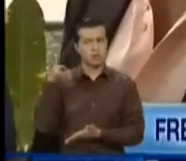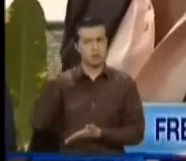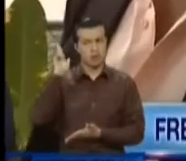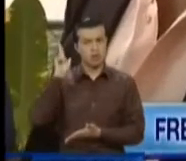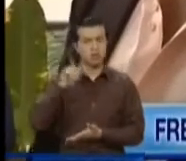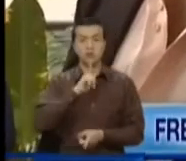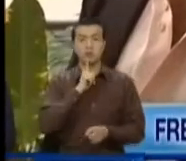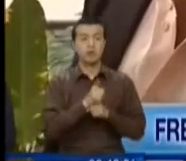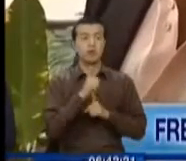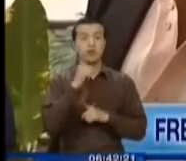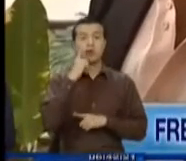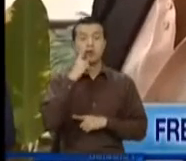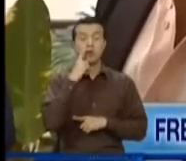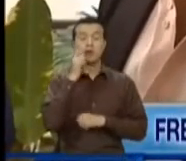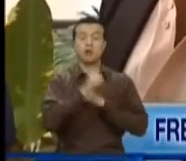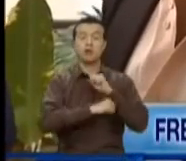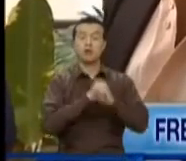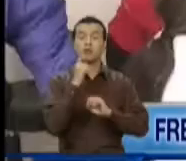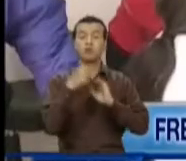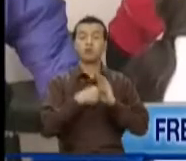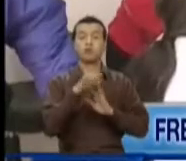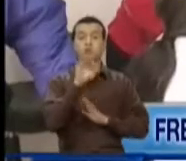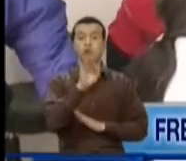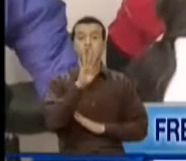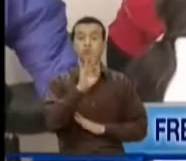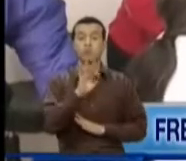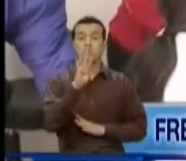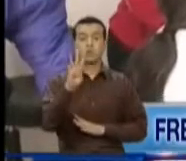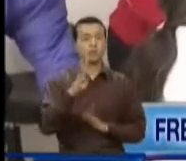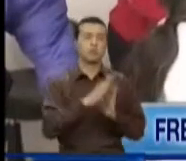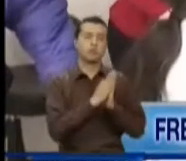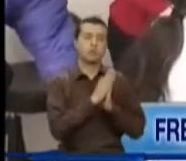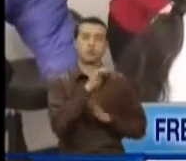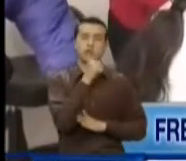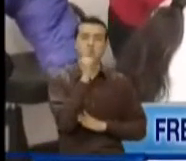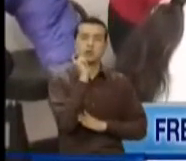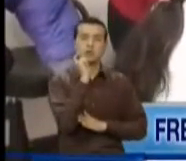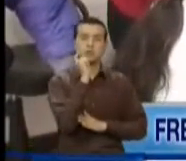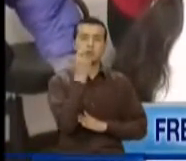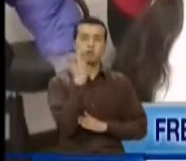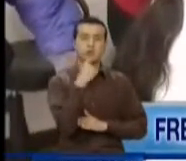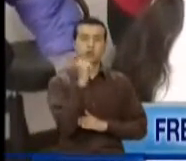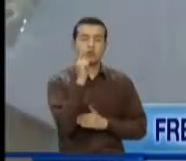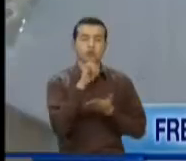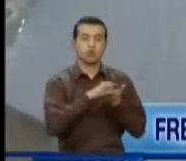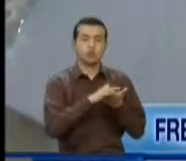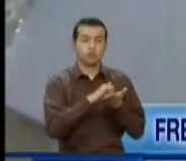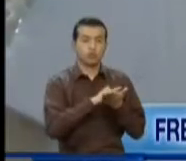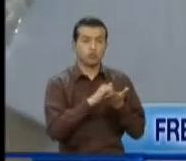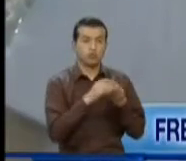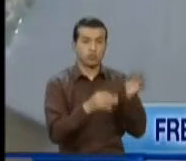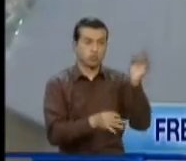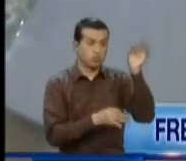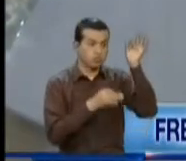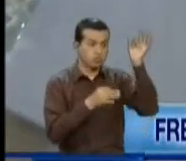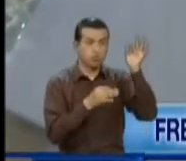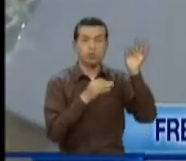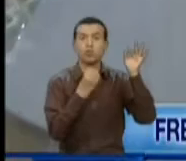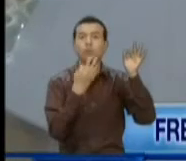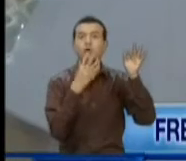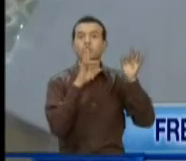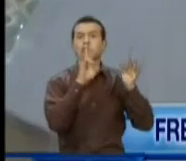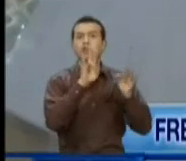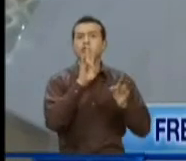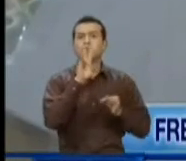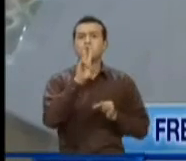josé huamán engañar en el año 1994 solicitaron al chulco 10 millones de sucres las letras en blanco fueron llenadas por un valor de